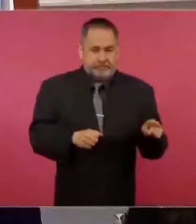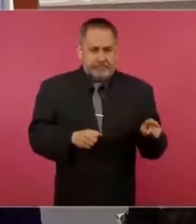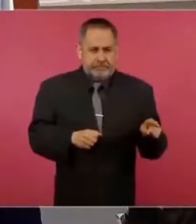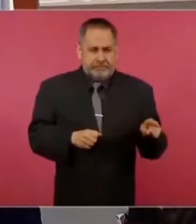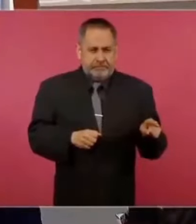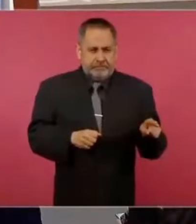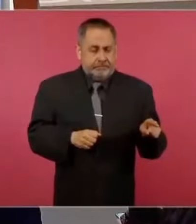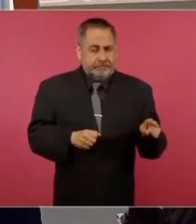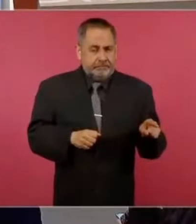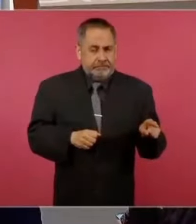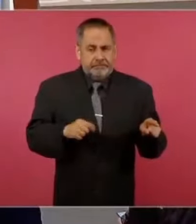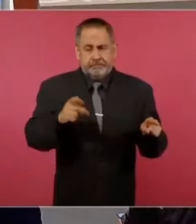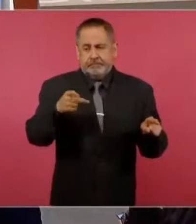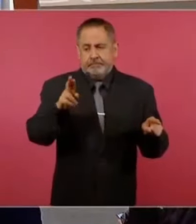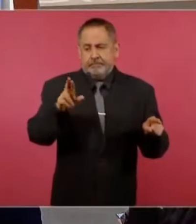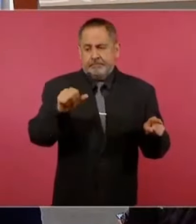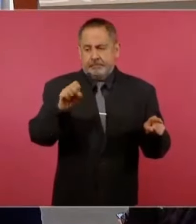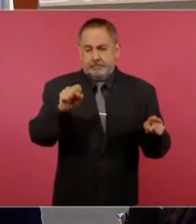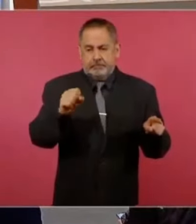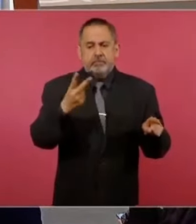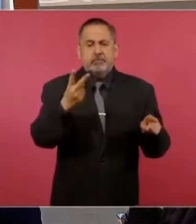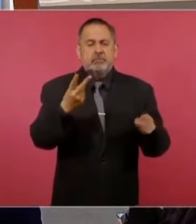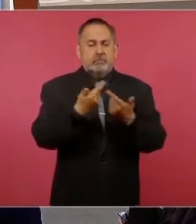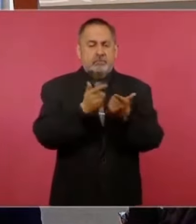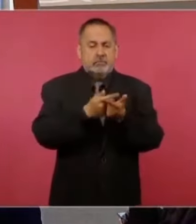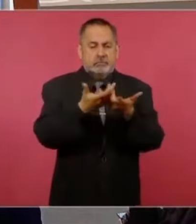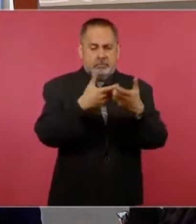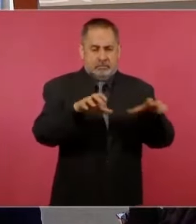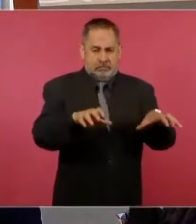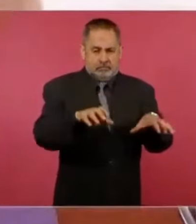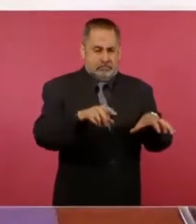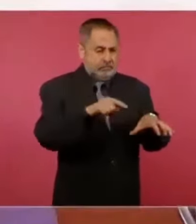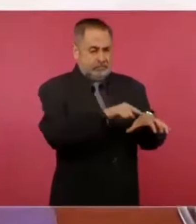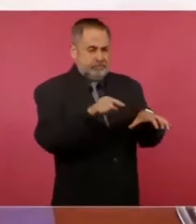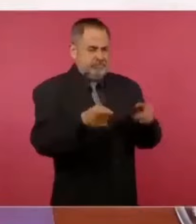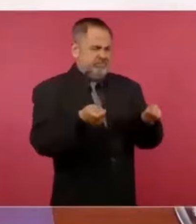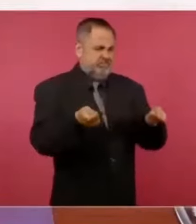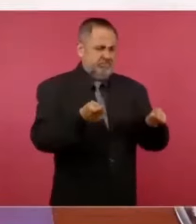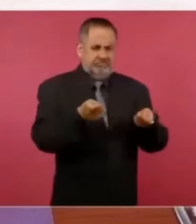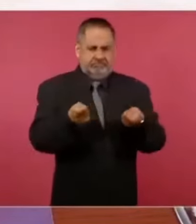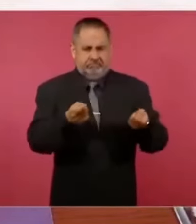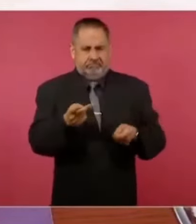este craus dos grupos que se formaron desde entonces